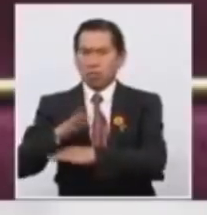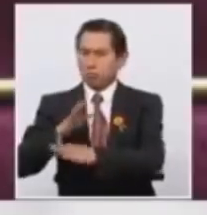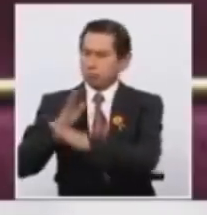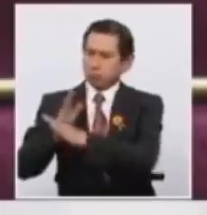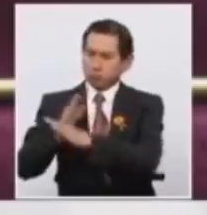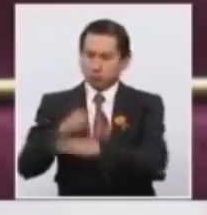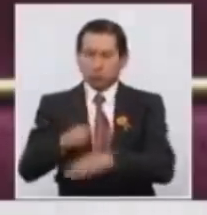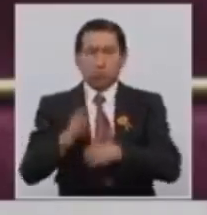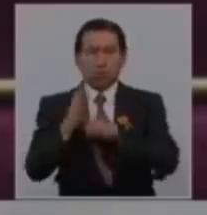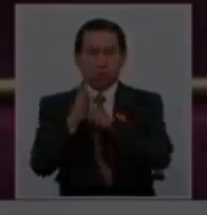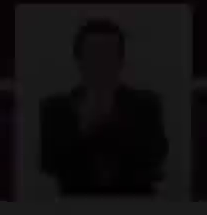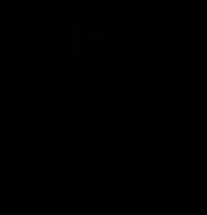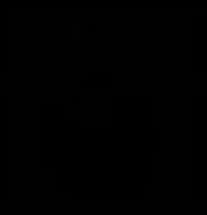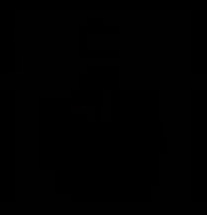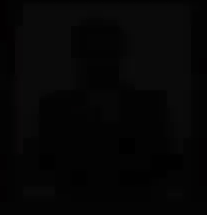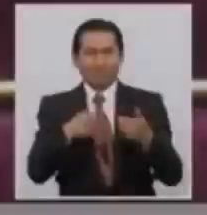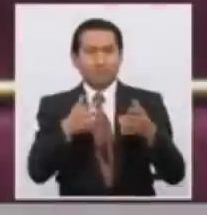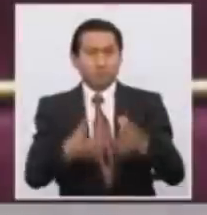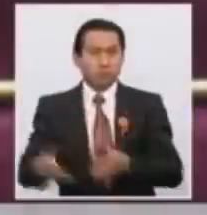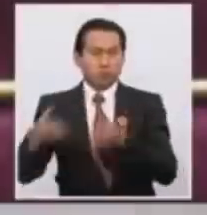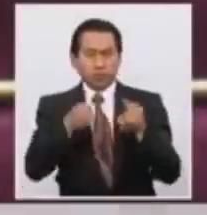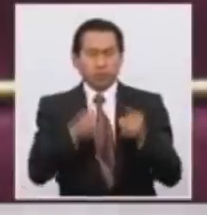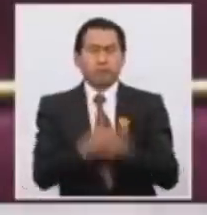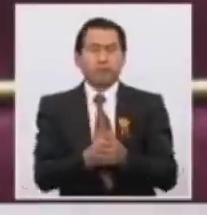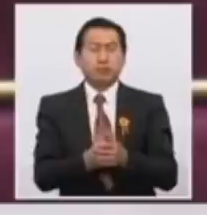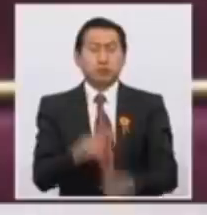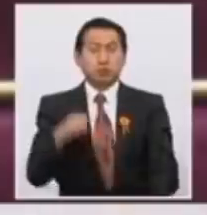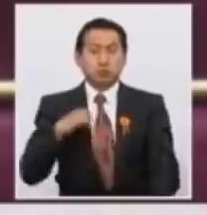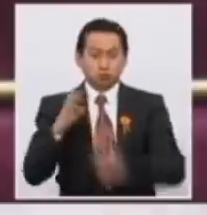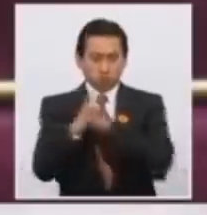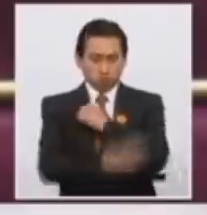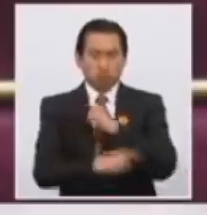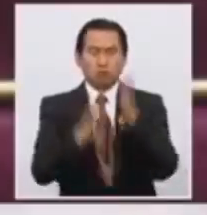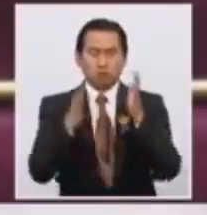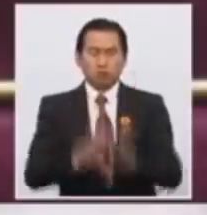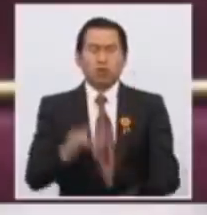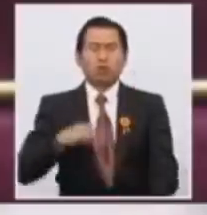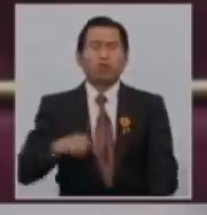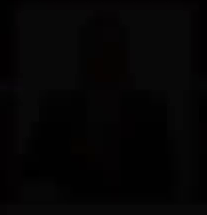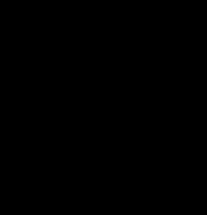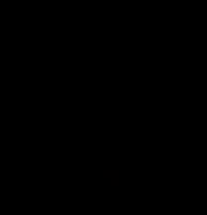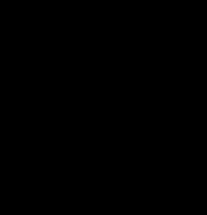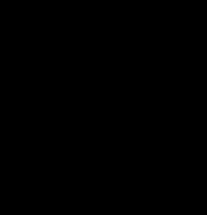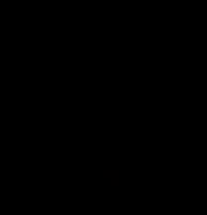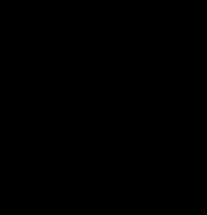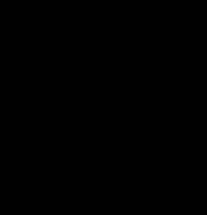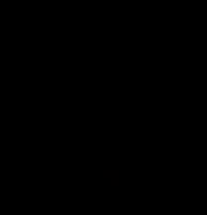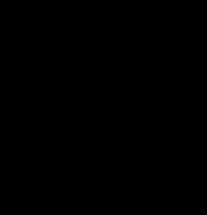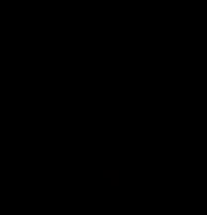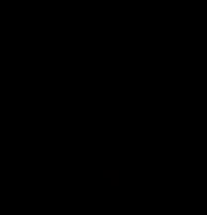república que libera soy republicana y estoy orgullosa de serlo